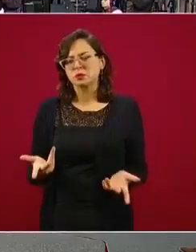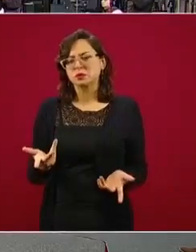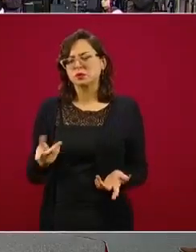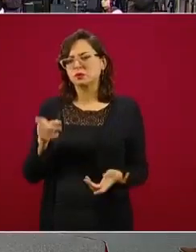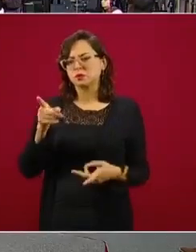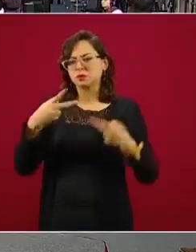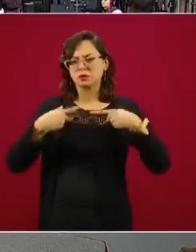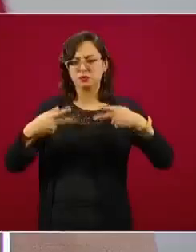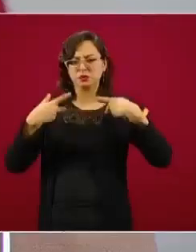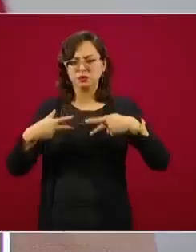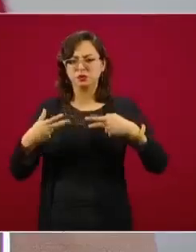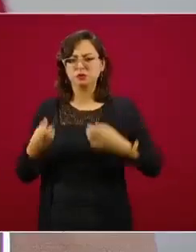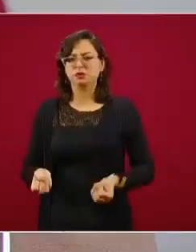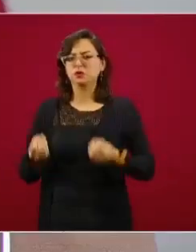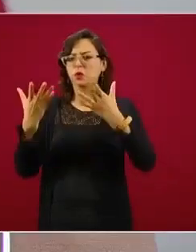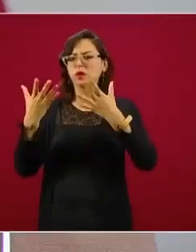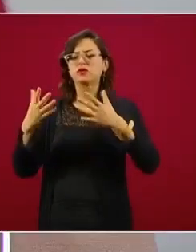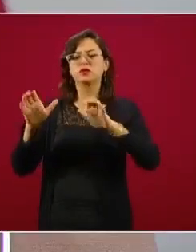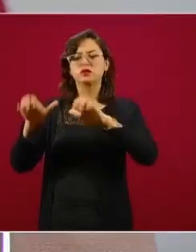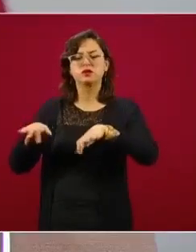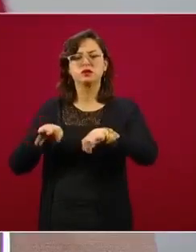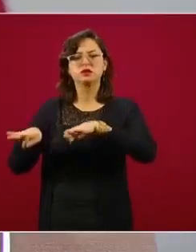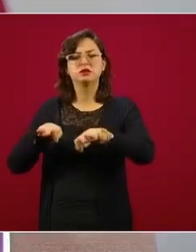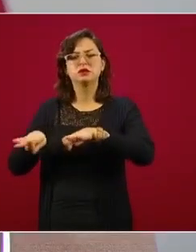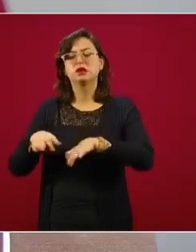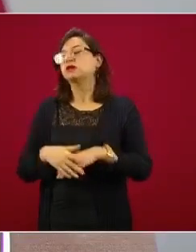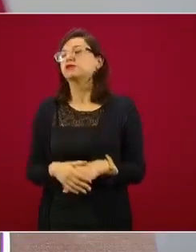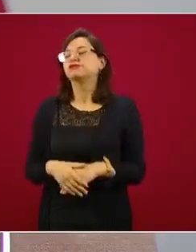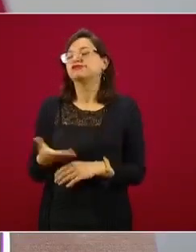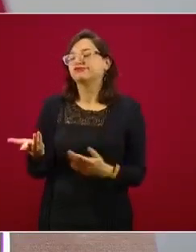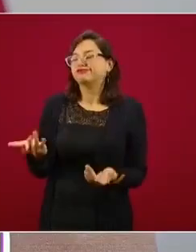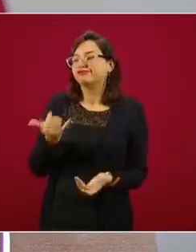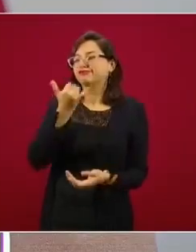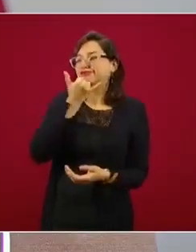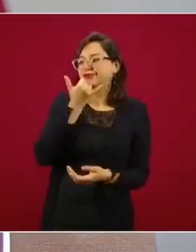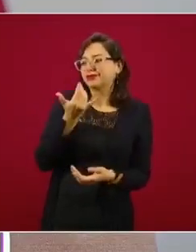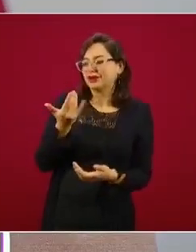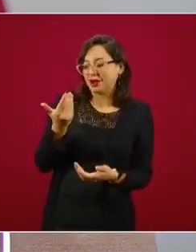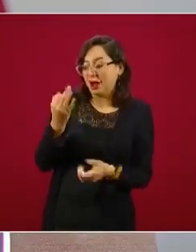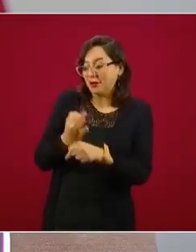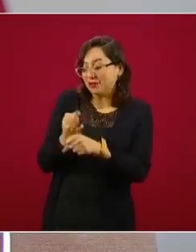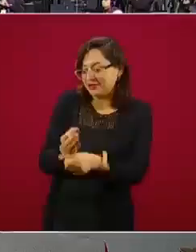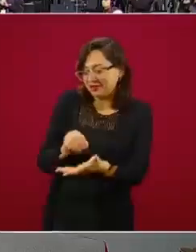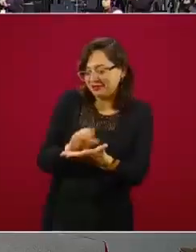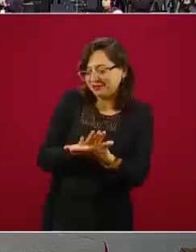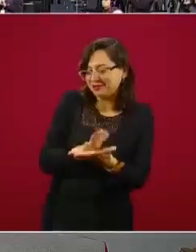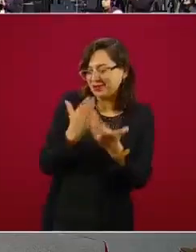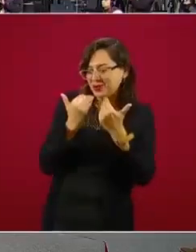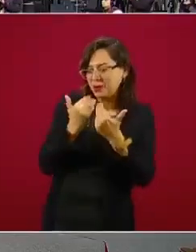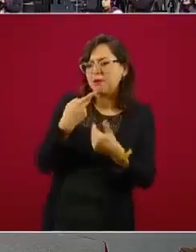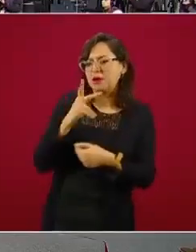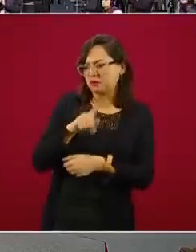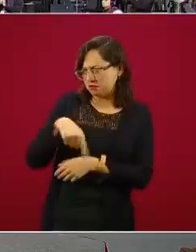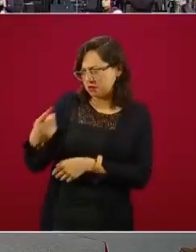pandemia. No tengo en este momento el dato, pero con todo gusto se lo pasamos a Jesús y a los compañeros. Gracias.